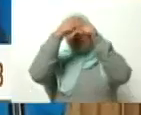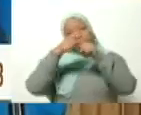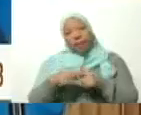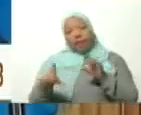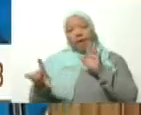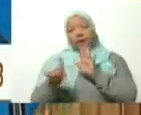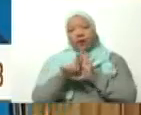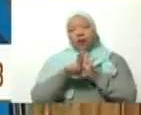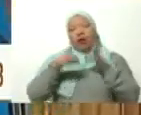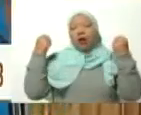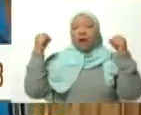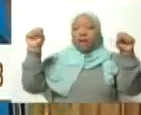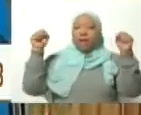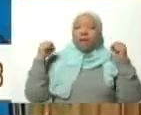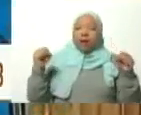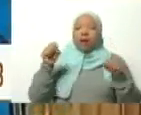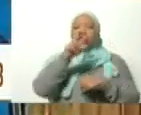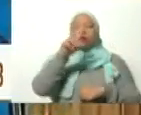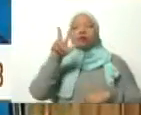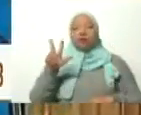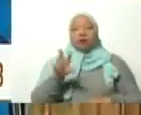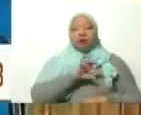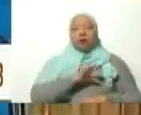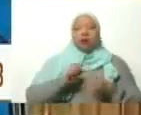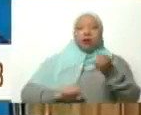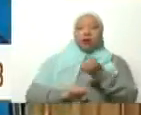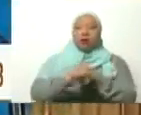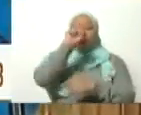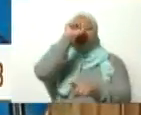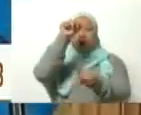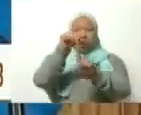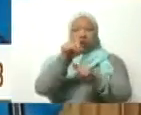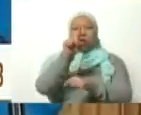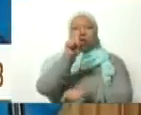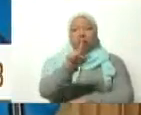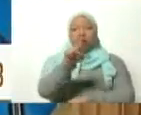el ejercicio fiscal 2023 alcanza los